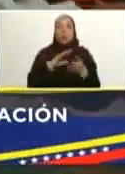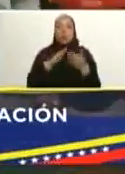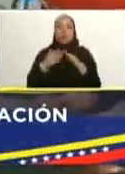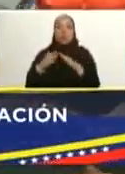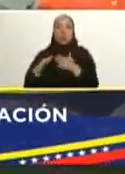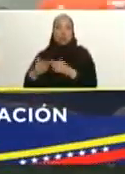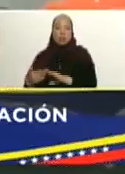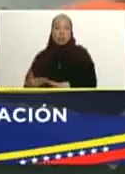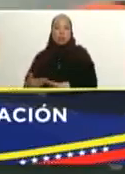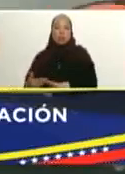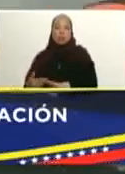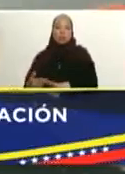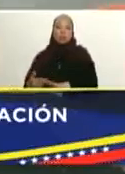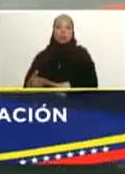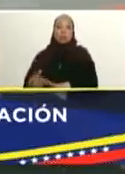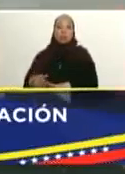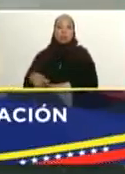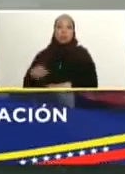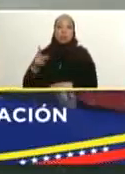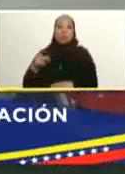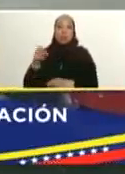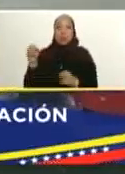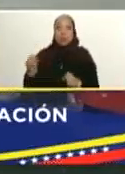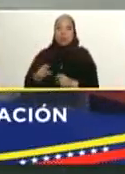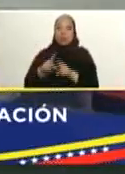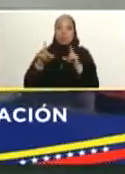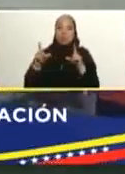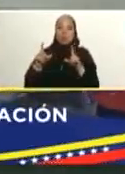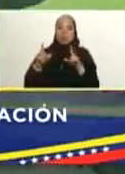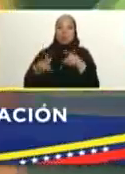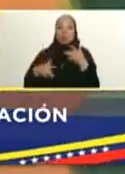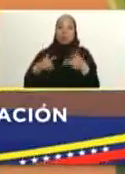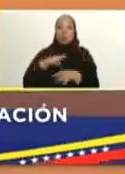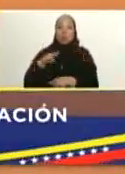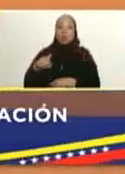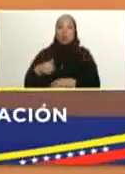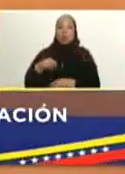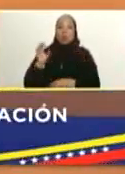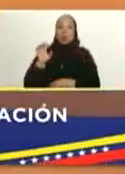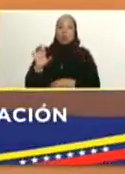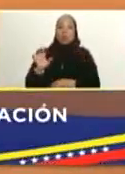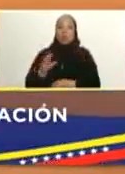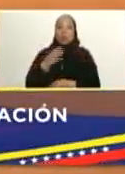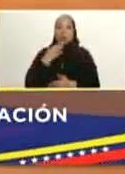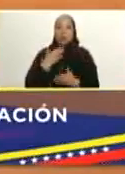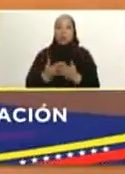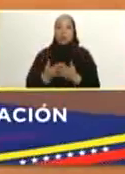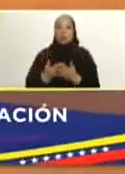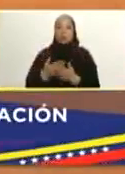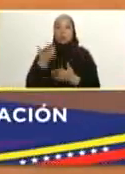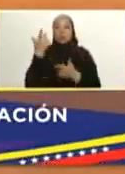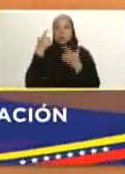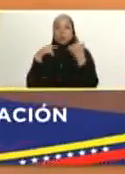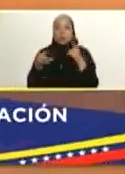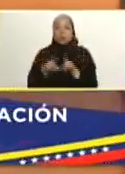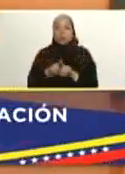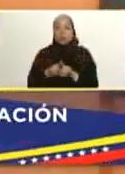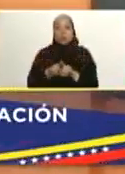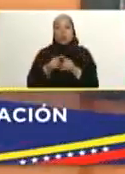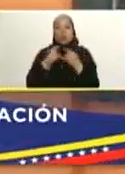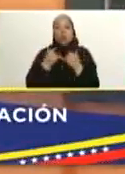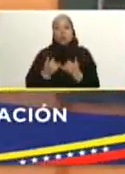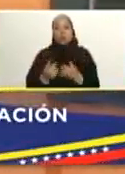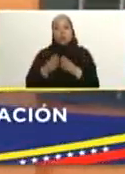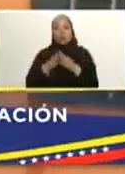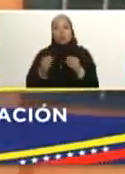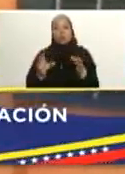militares, y que han sido el milagro que llegó a nuestra patria, y que gracias a usted, mi comandante, pues vamos